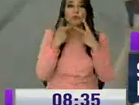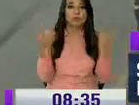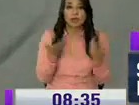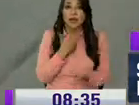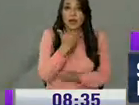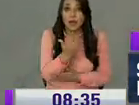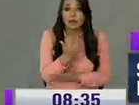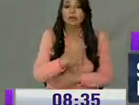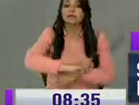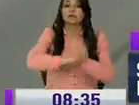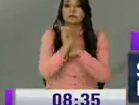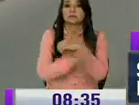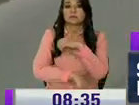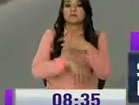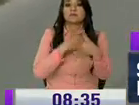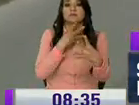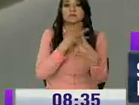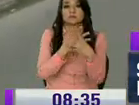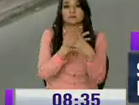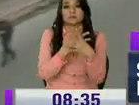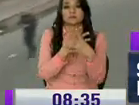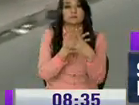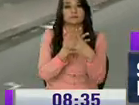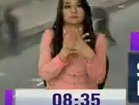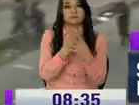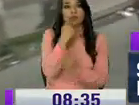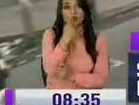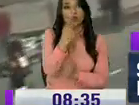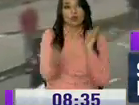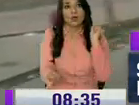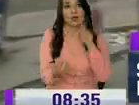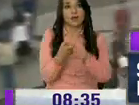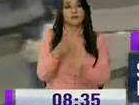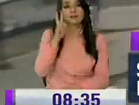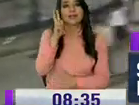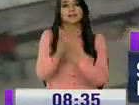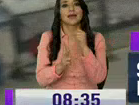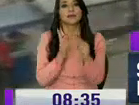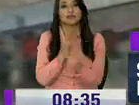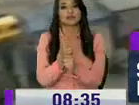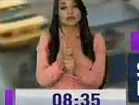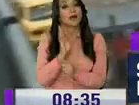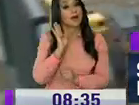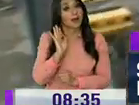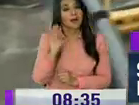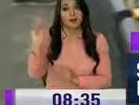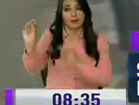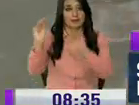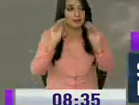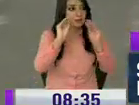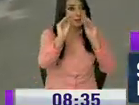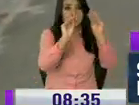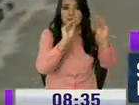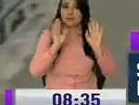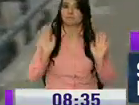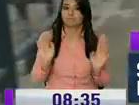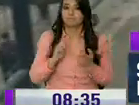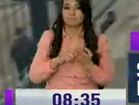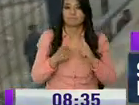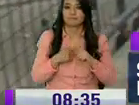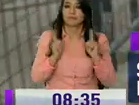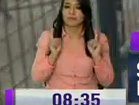será sancionada con pena privativa de libertad de 1 a 3 años. Eso para que lo tengamos en cuenta, amigos